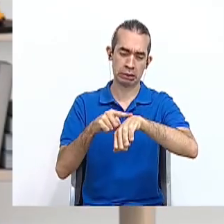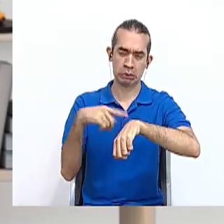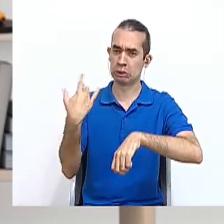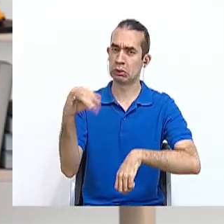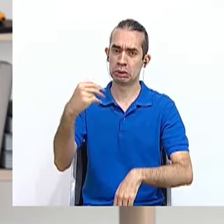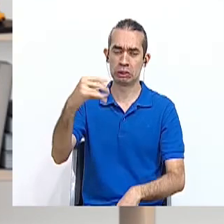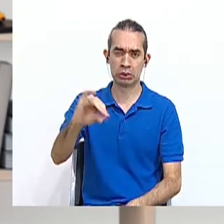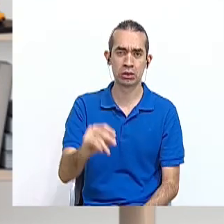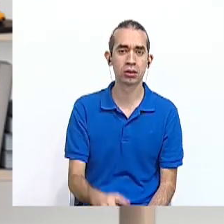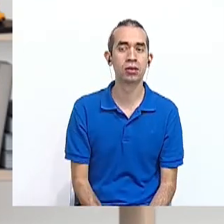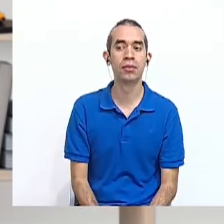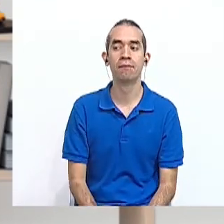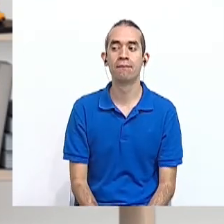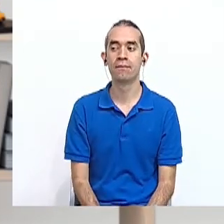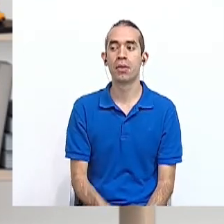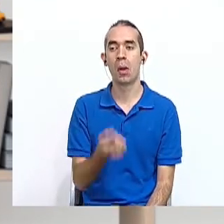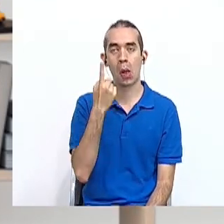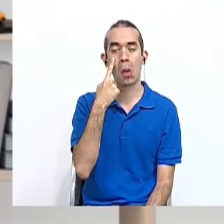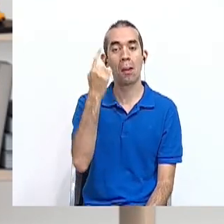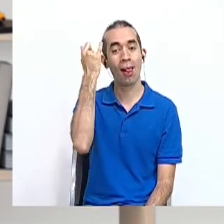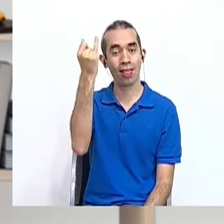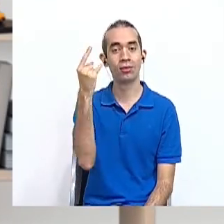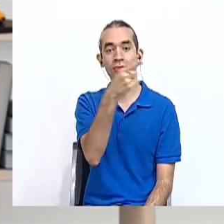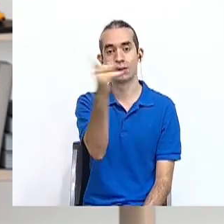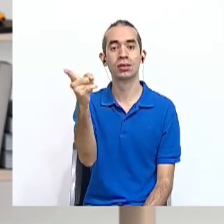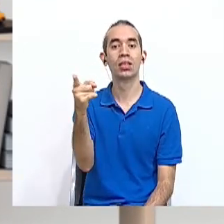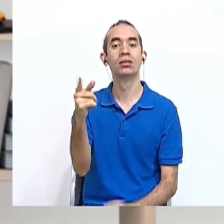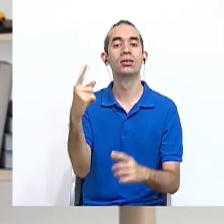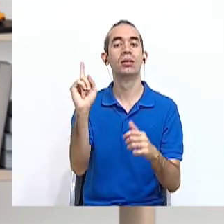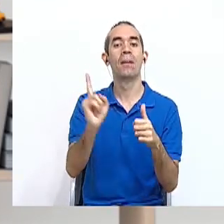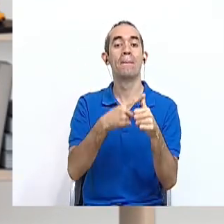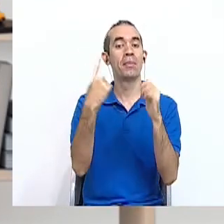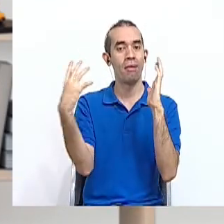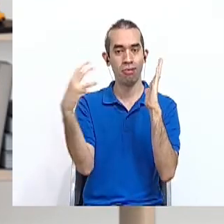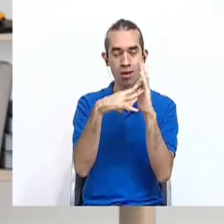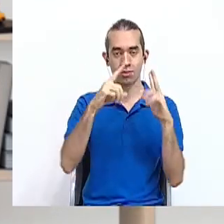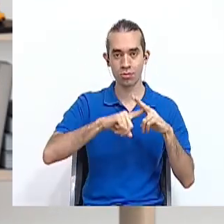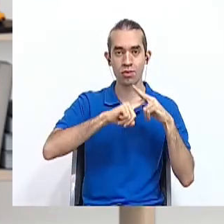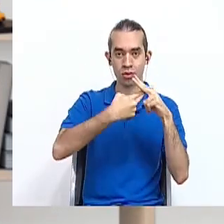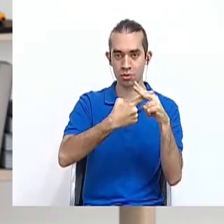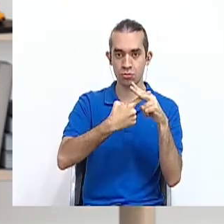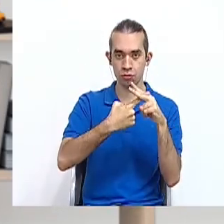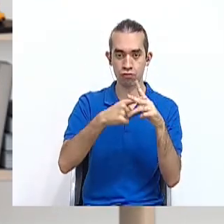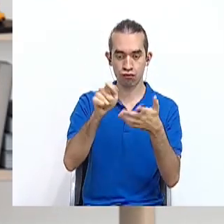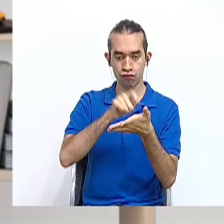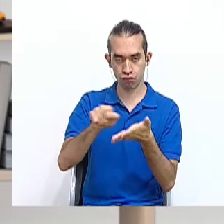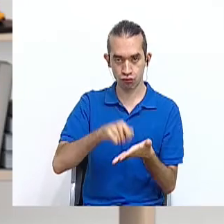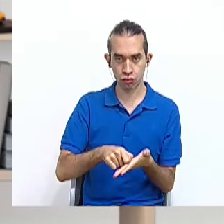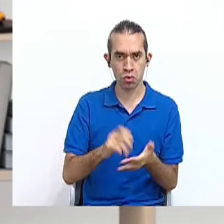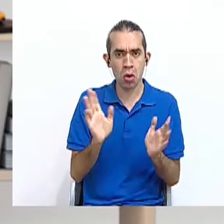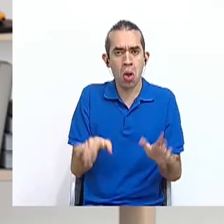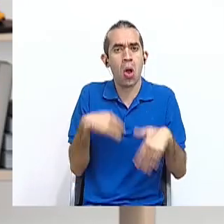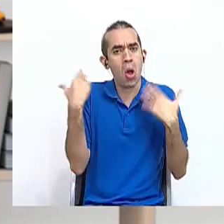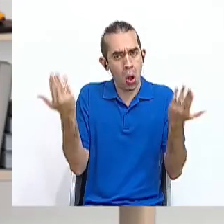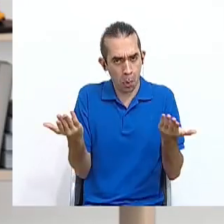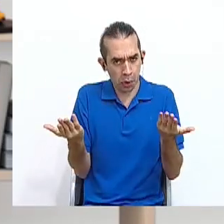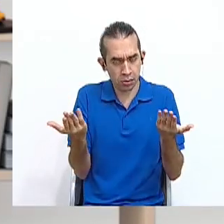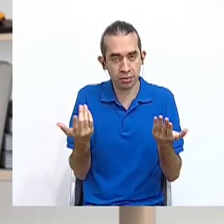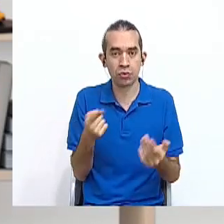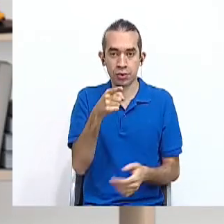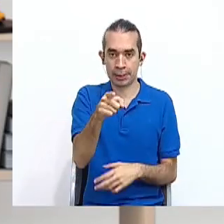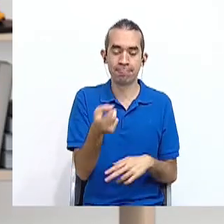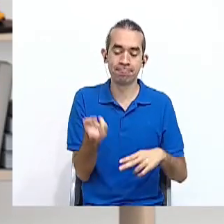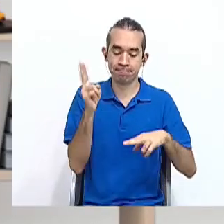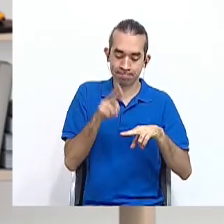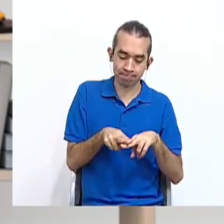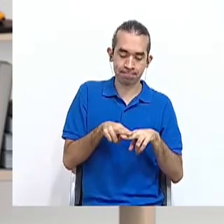La idea de esto es que ustedes produzcan este primer texto de introducción. ¿Cómo lo vamos a hacer? Nos vamos a sentar y vamos a